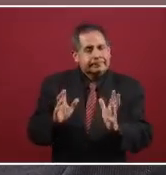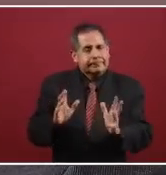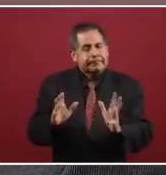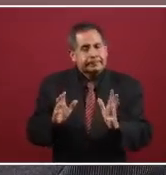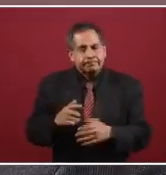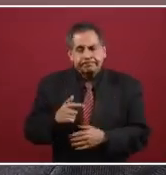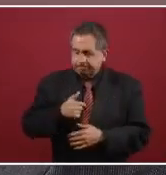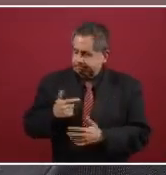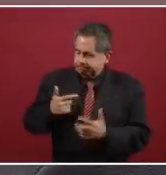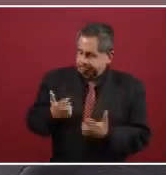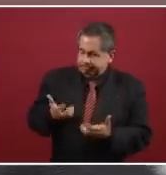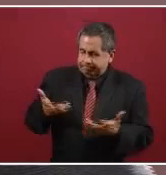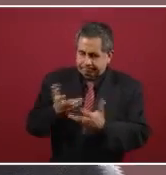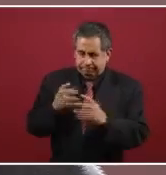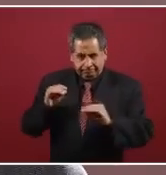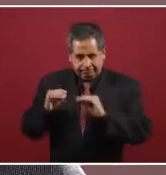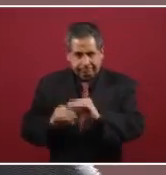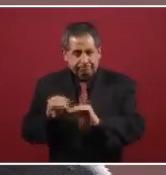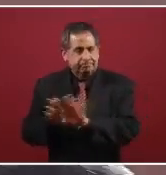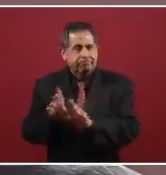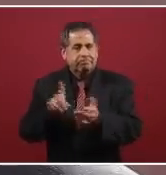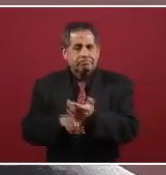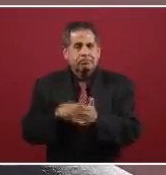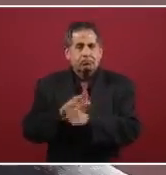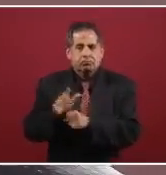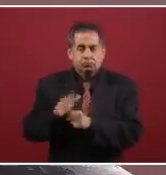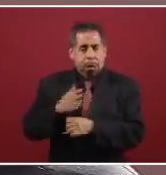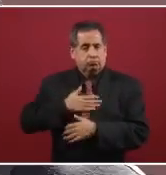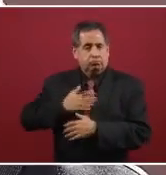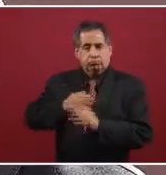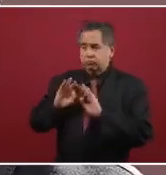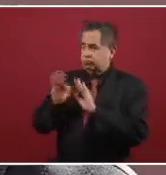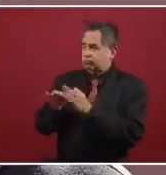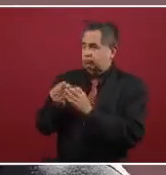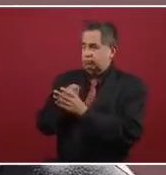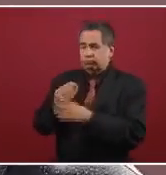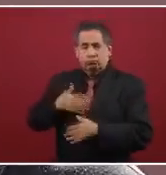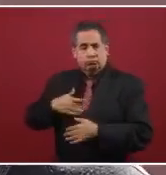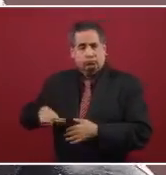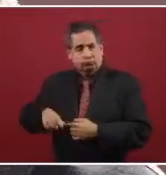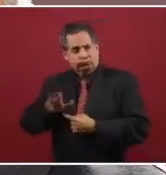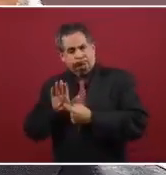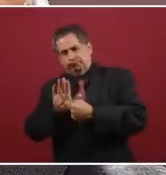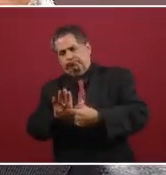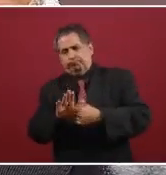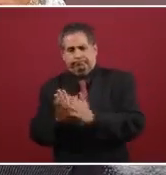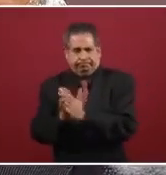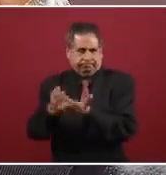haciendo, lo que es el modelo nuestro, como